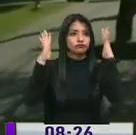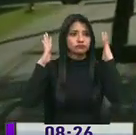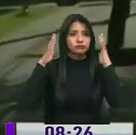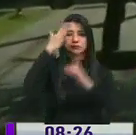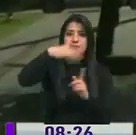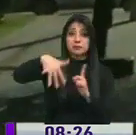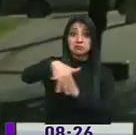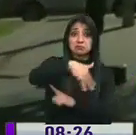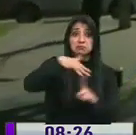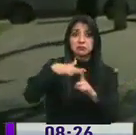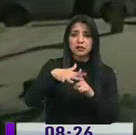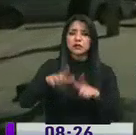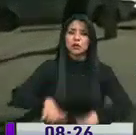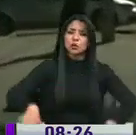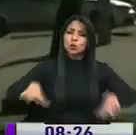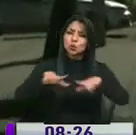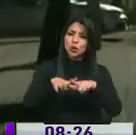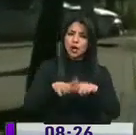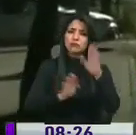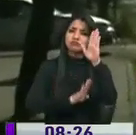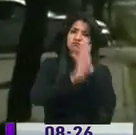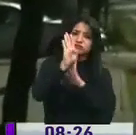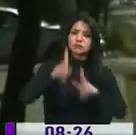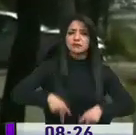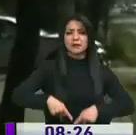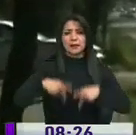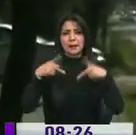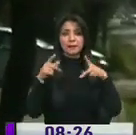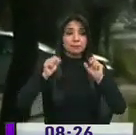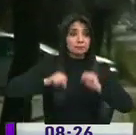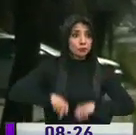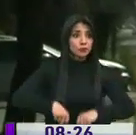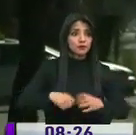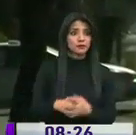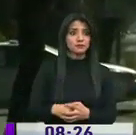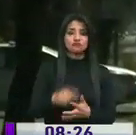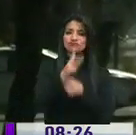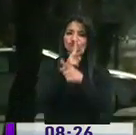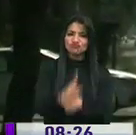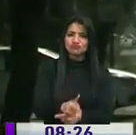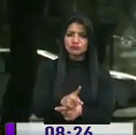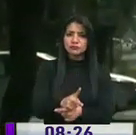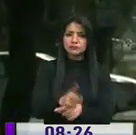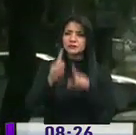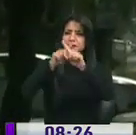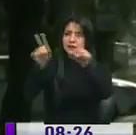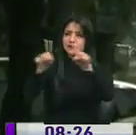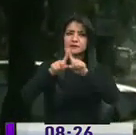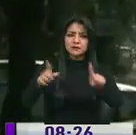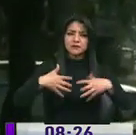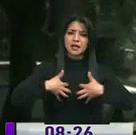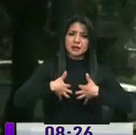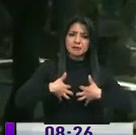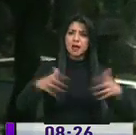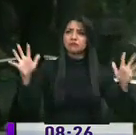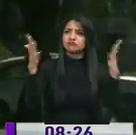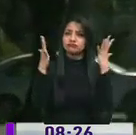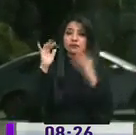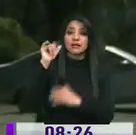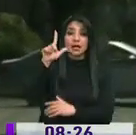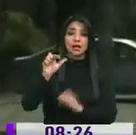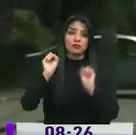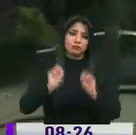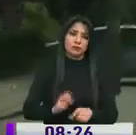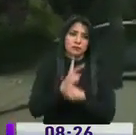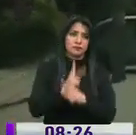ambiente es el lugar propicio para que se desarrolle la vida, para que se proteja toda la biodiversidad que existe en el Cerro del Ilaló. Para lo